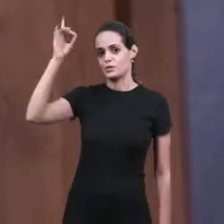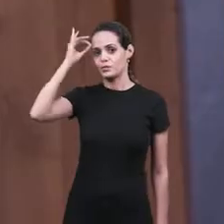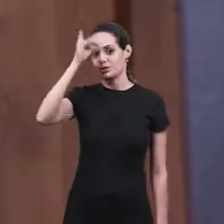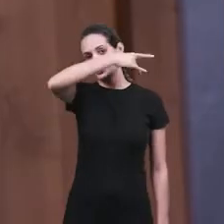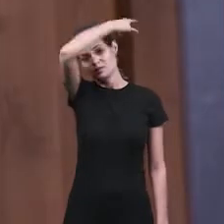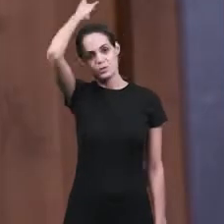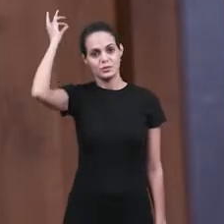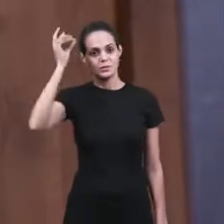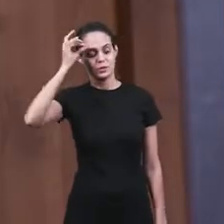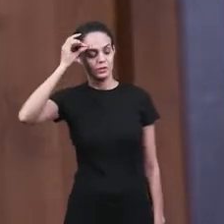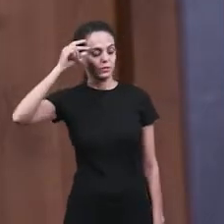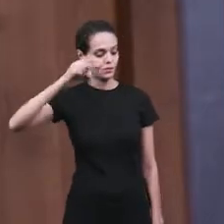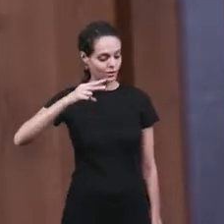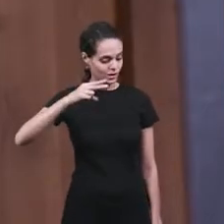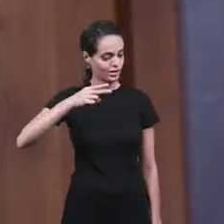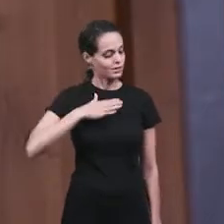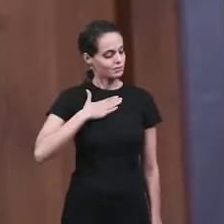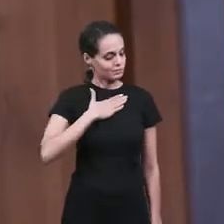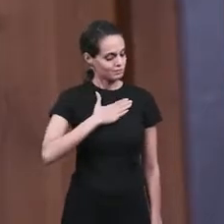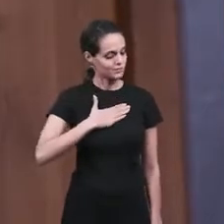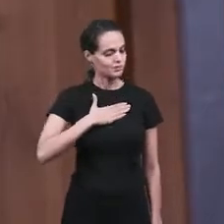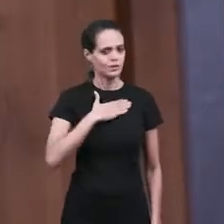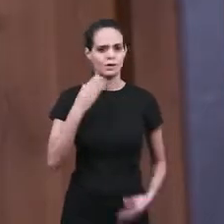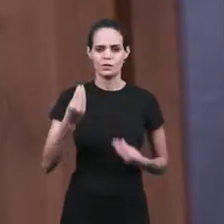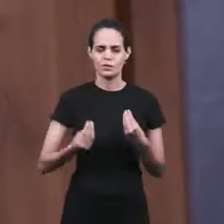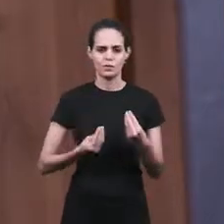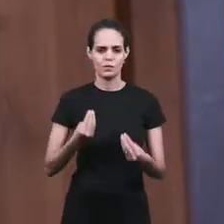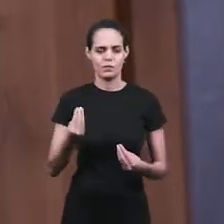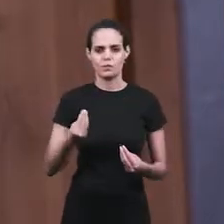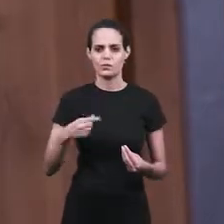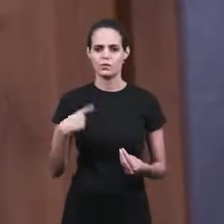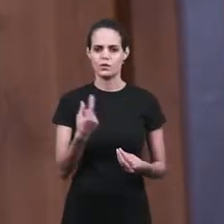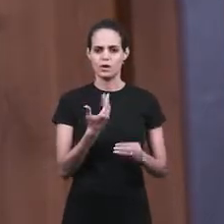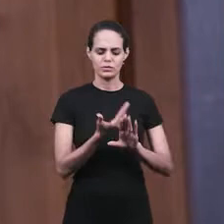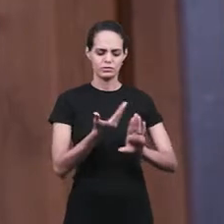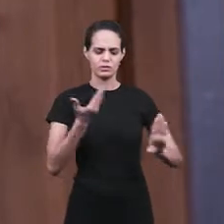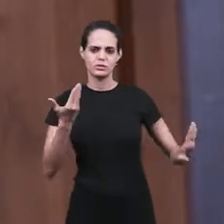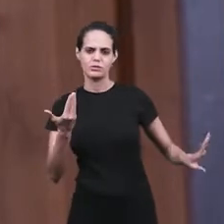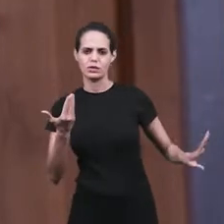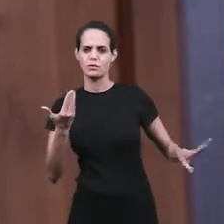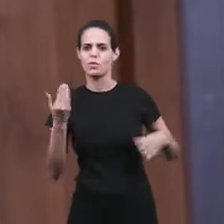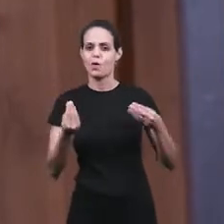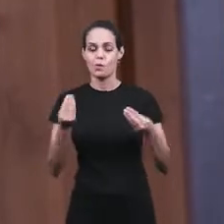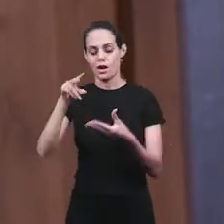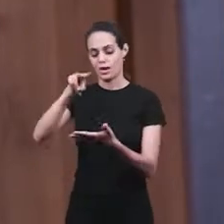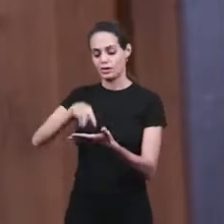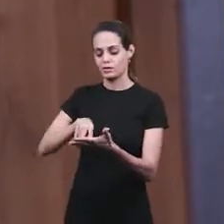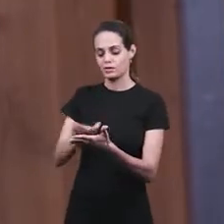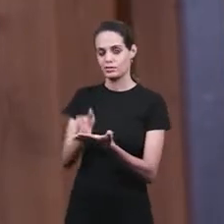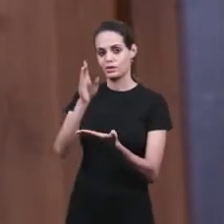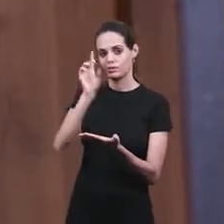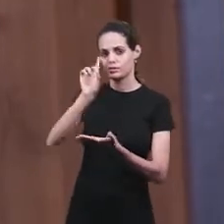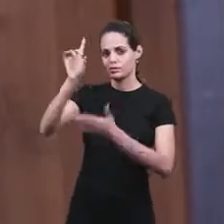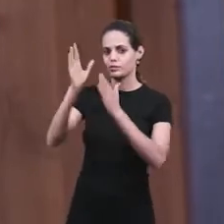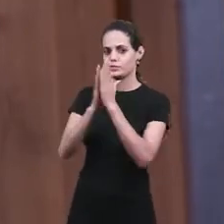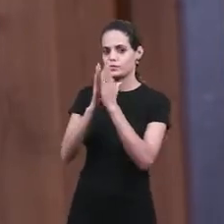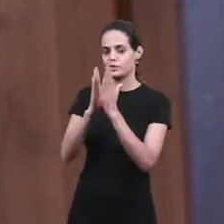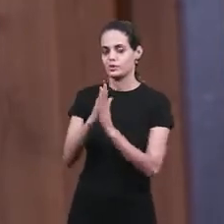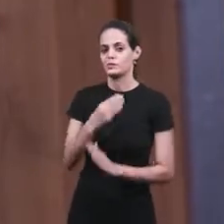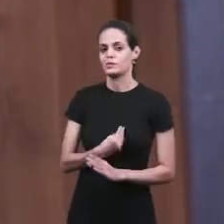es agradable al Espíritu Santo. ¿Y cómo nos santificamos? Leyendo la palabra de Dios,